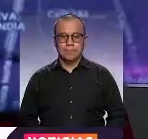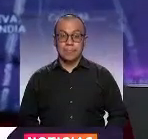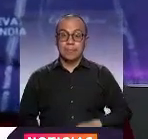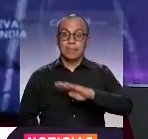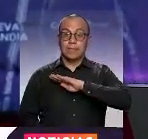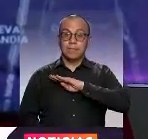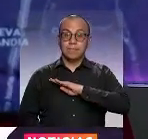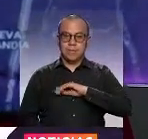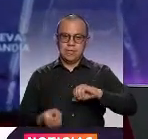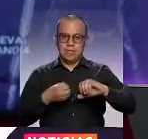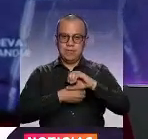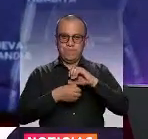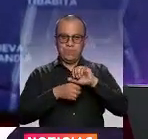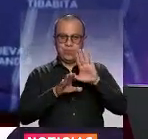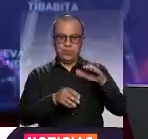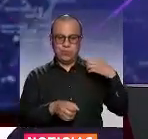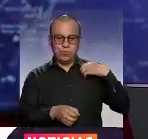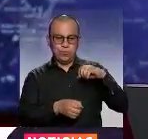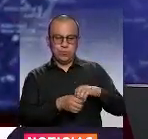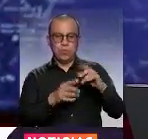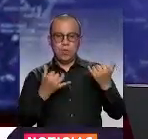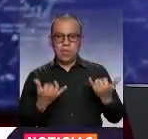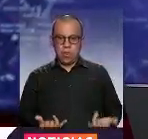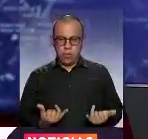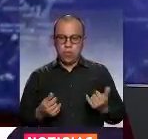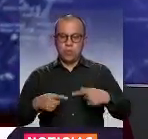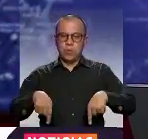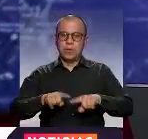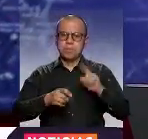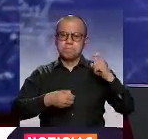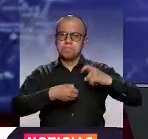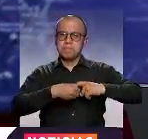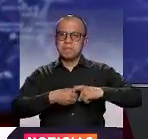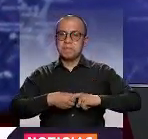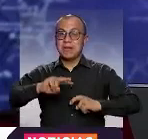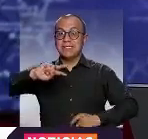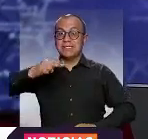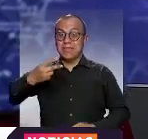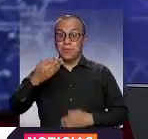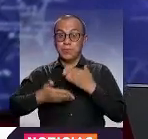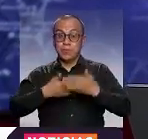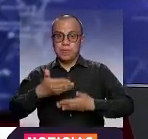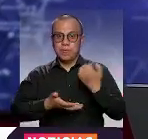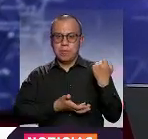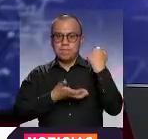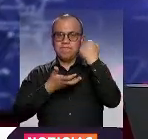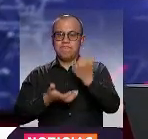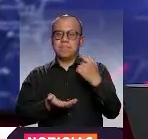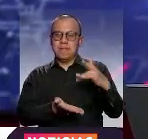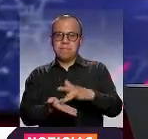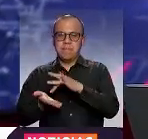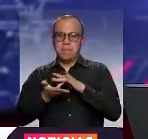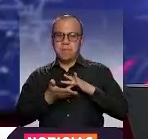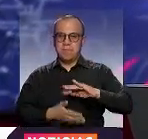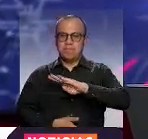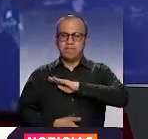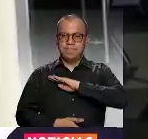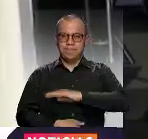La alcaldía de Ciudad Bolívar sigue haciendo el llamado a la ciudadanía para inscribirse en la segunda fase de presupuestos participativos de la